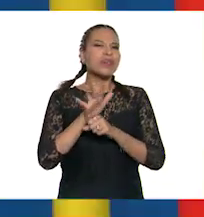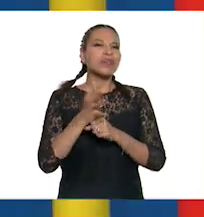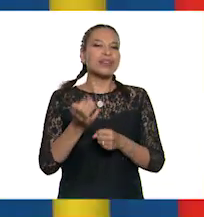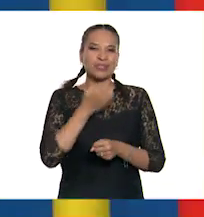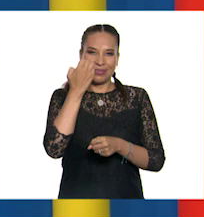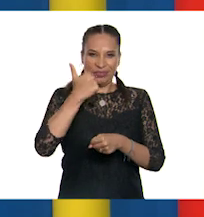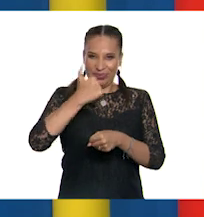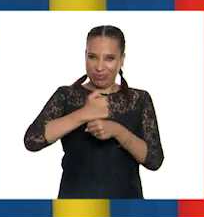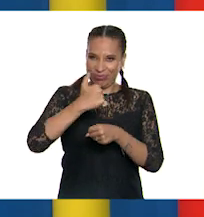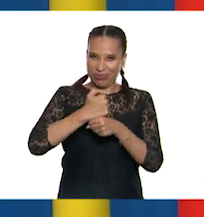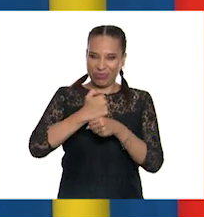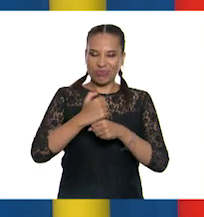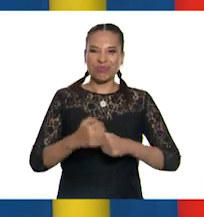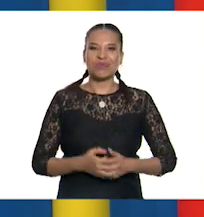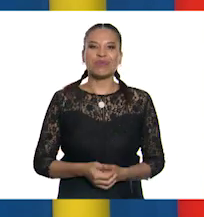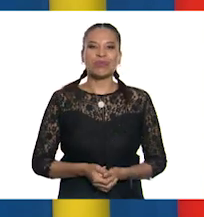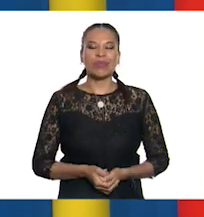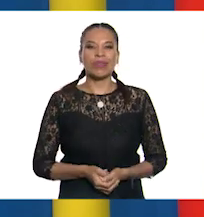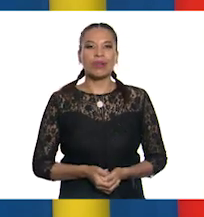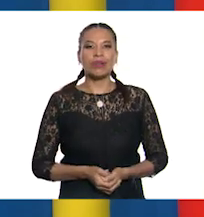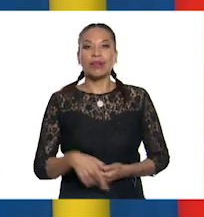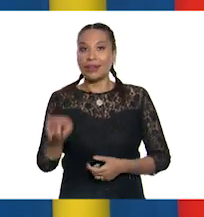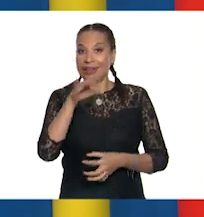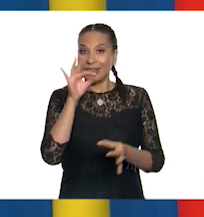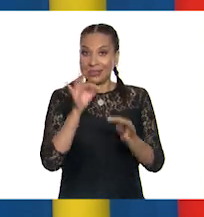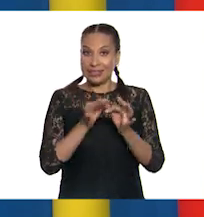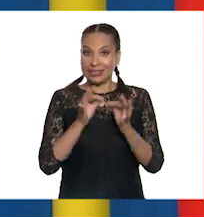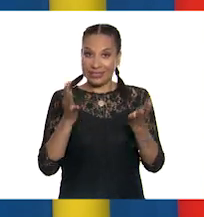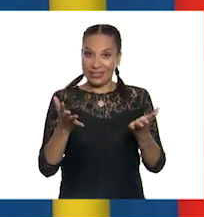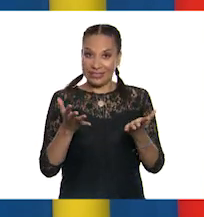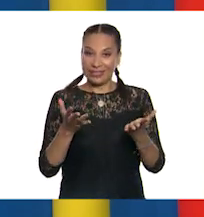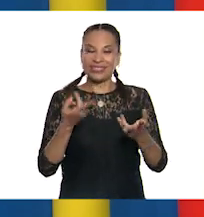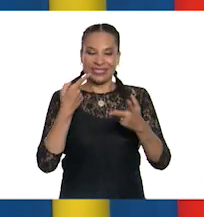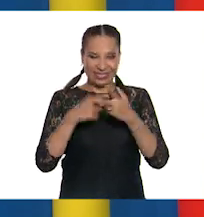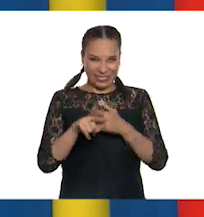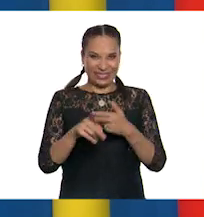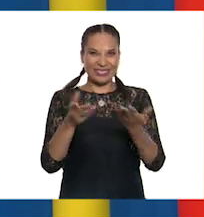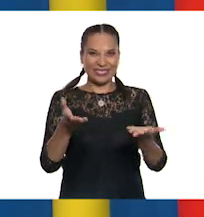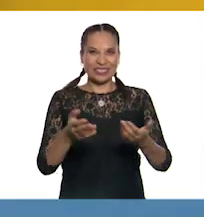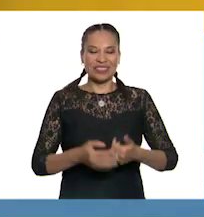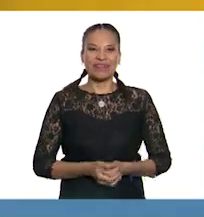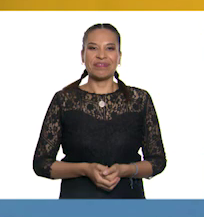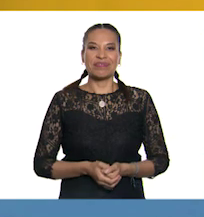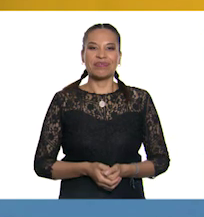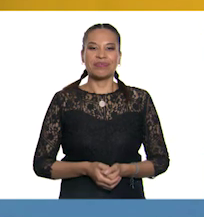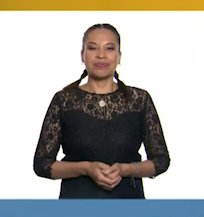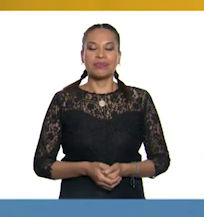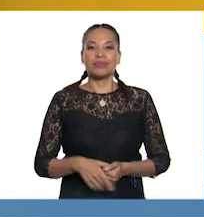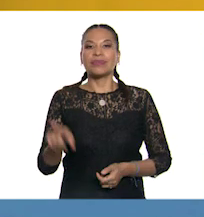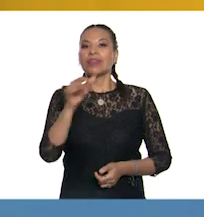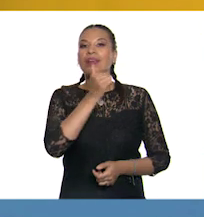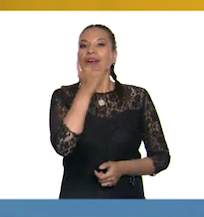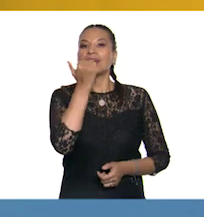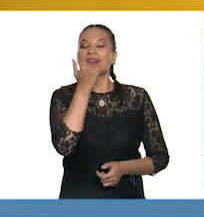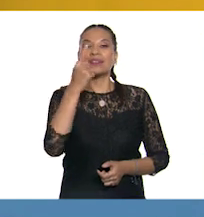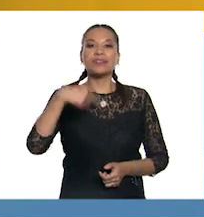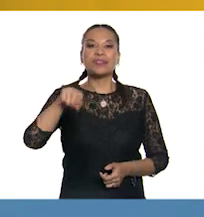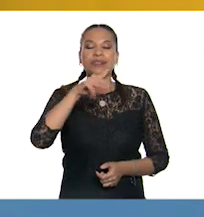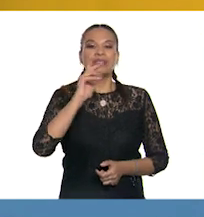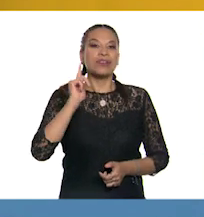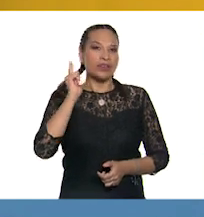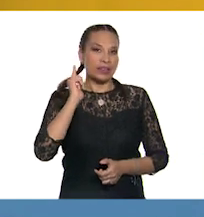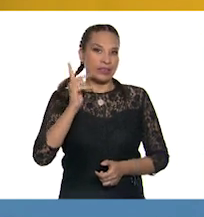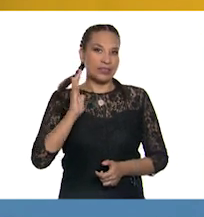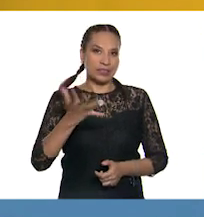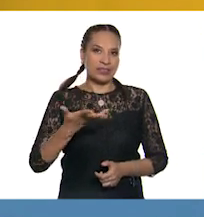De sexto grado. ¿Están listos? Pues, comenzamos. Pues, alumnas y alumnos, espero que ya